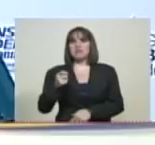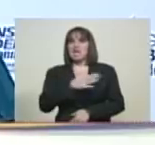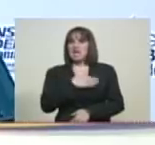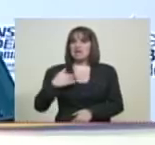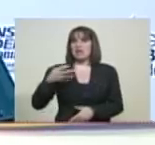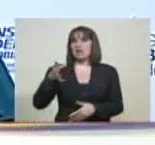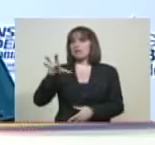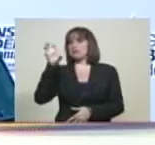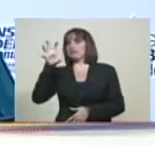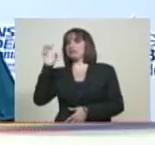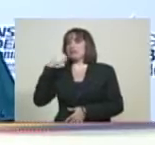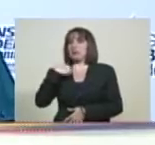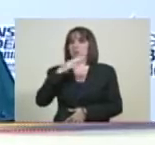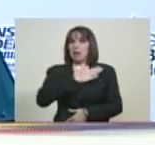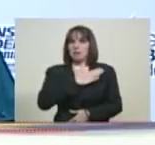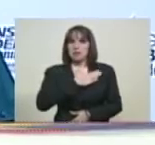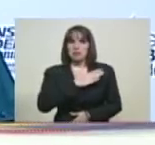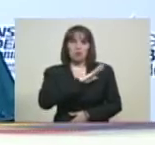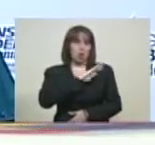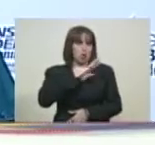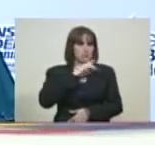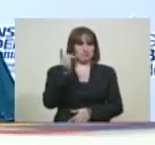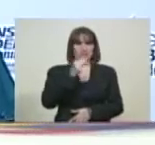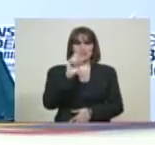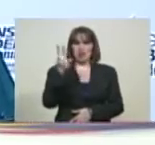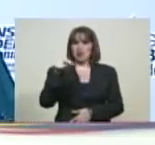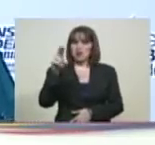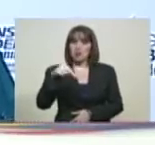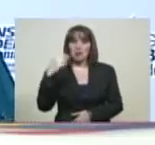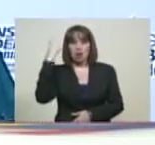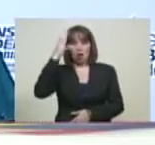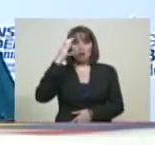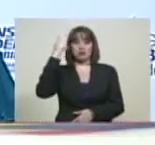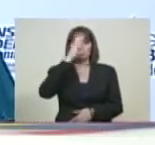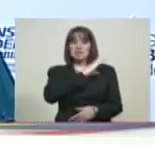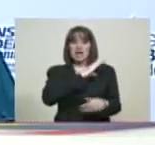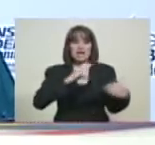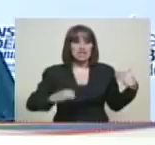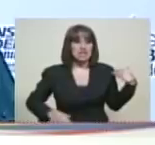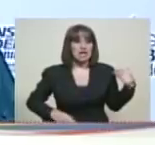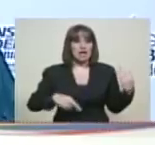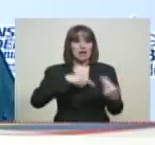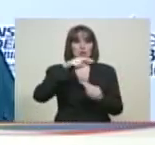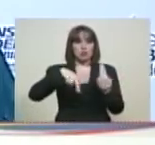nunca tuve conciencia cristiana y revolucionaria